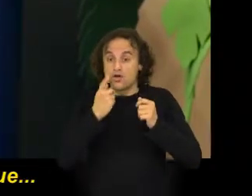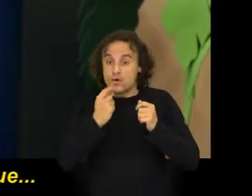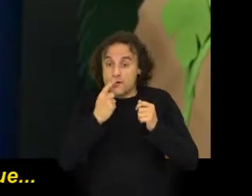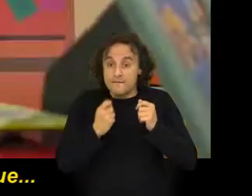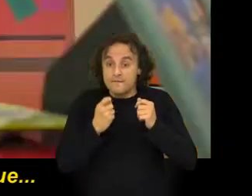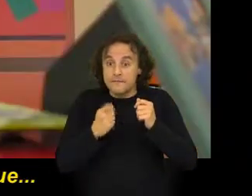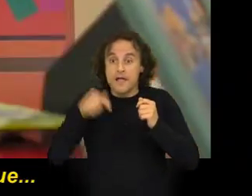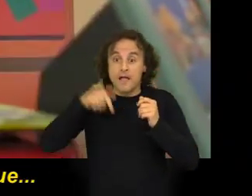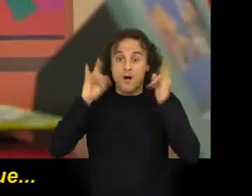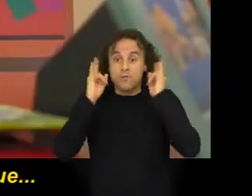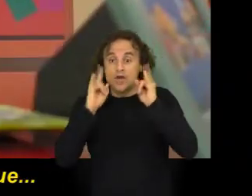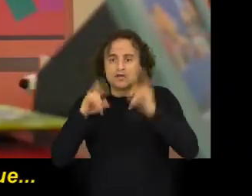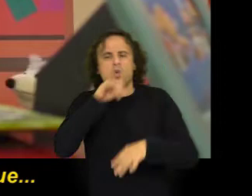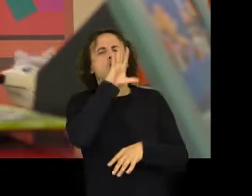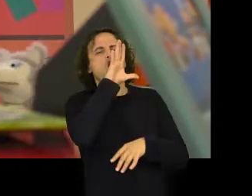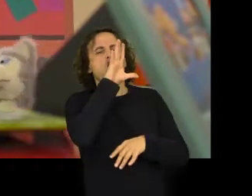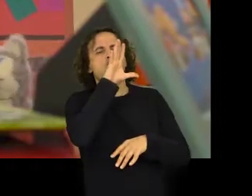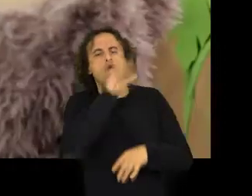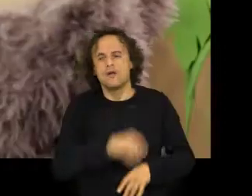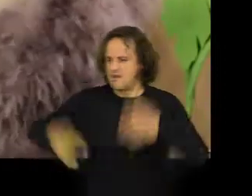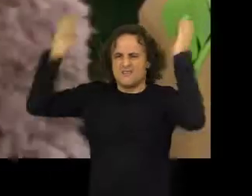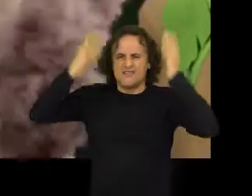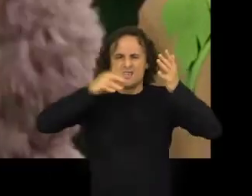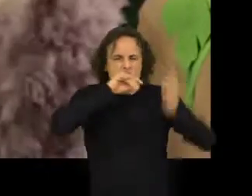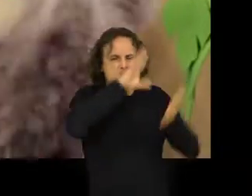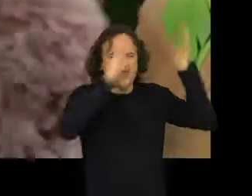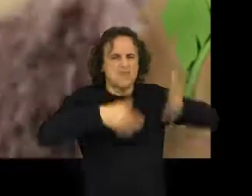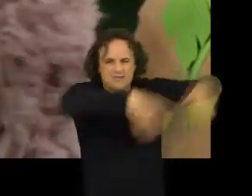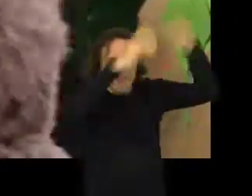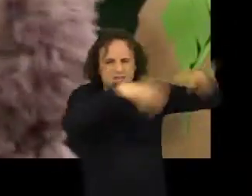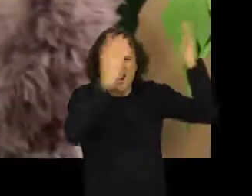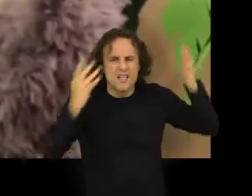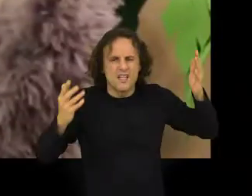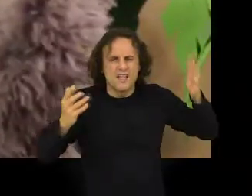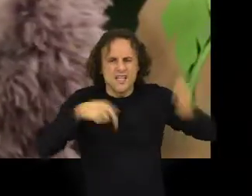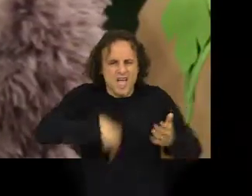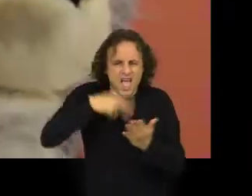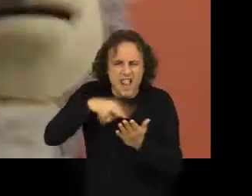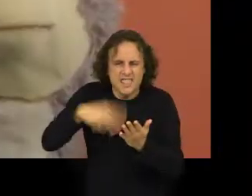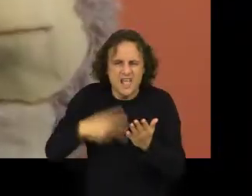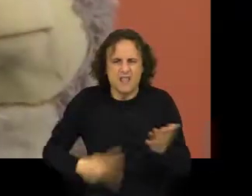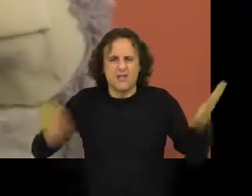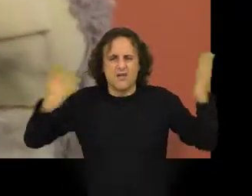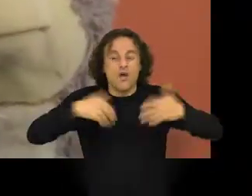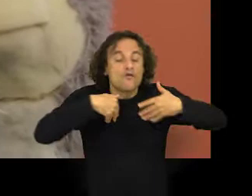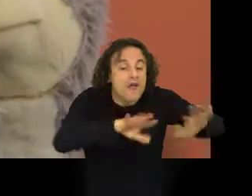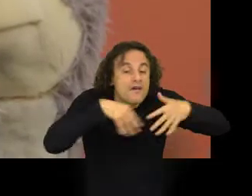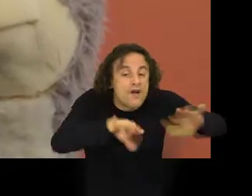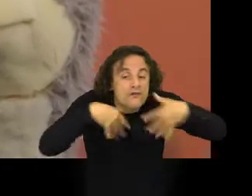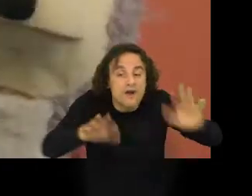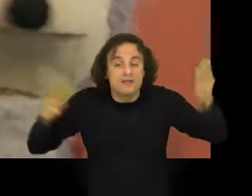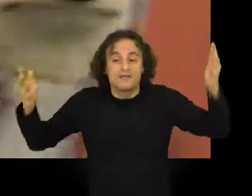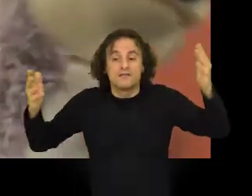Carapuchiña Vermella ía polo bosque. ¡Oi, chispa! ¡Fora! ¡Déixame ler!